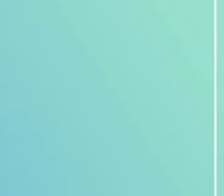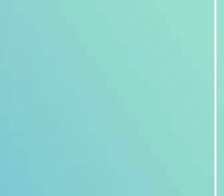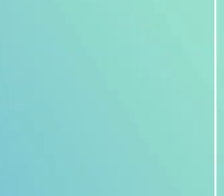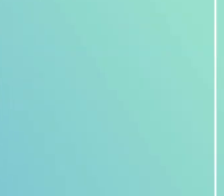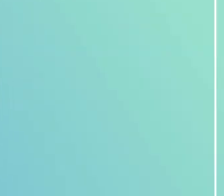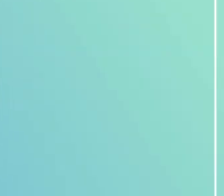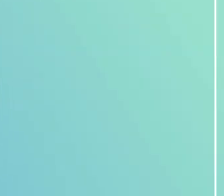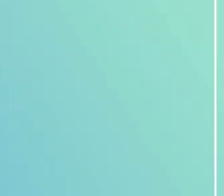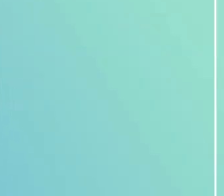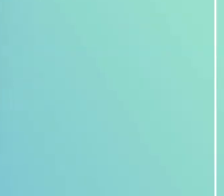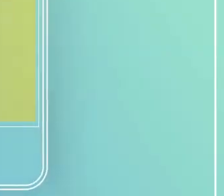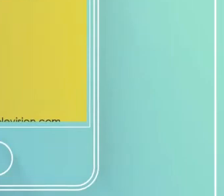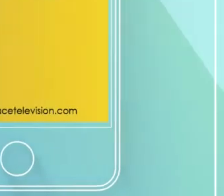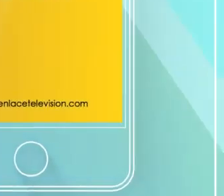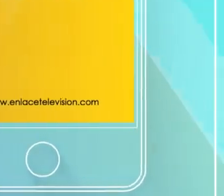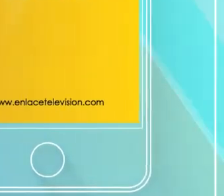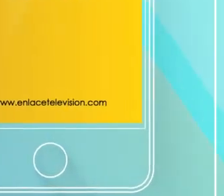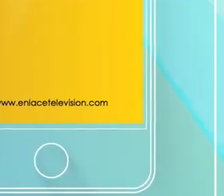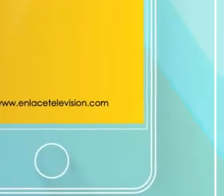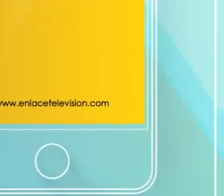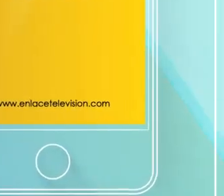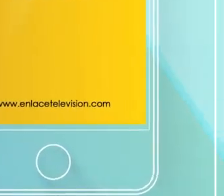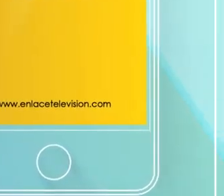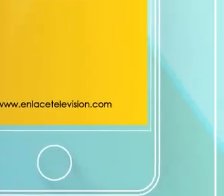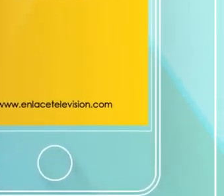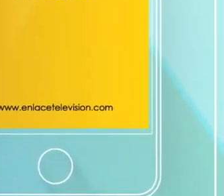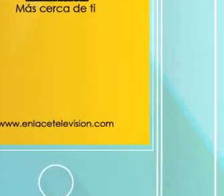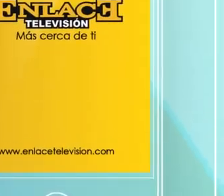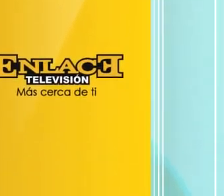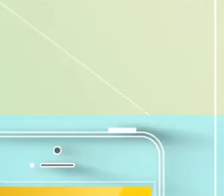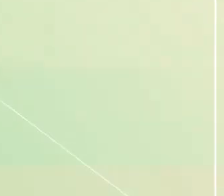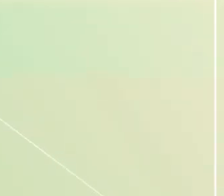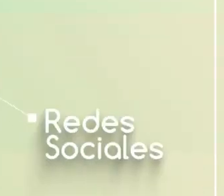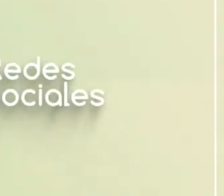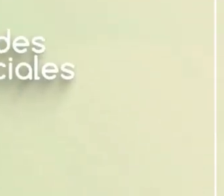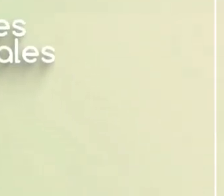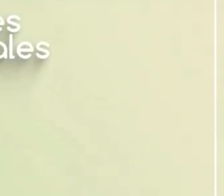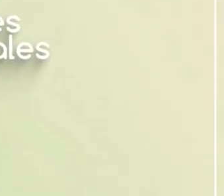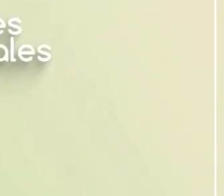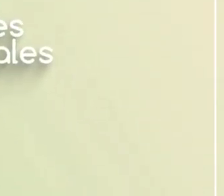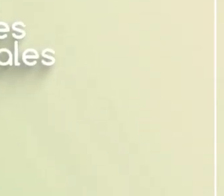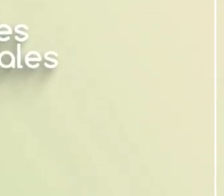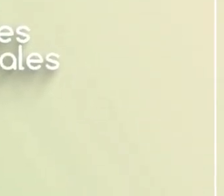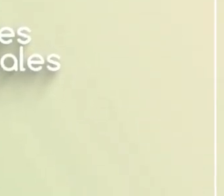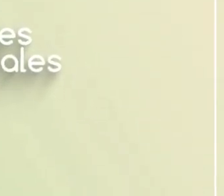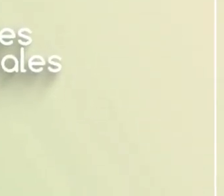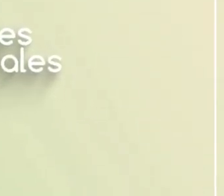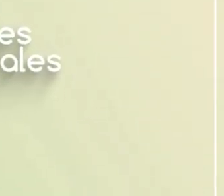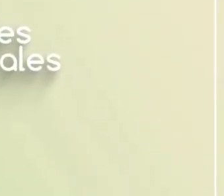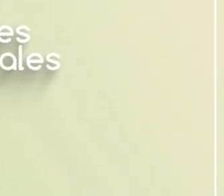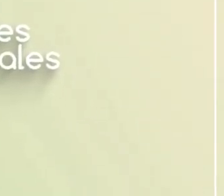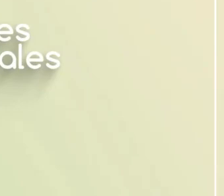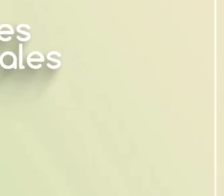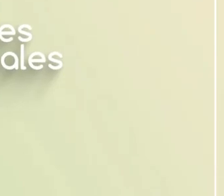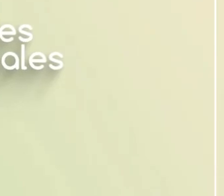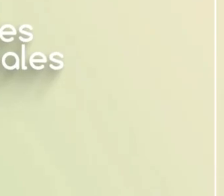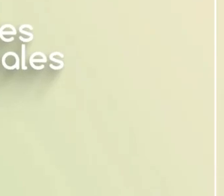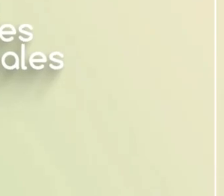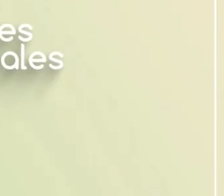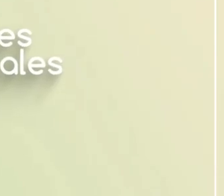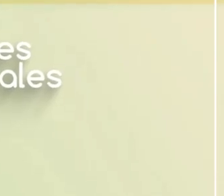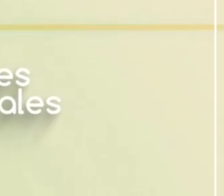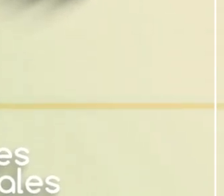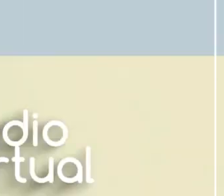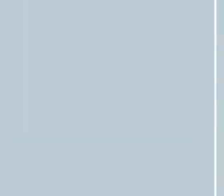Descarga y conoce la aplicación de Enlace Televisión en tu smartphone. Noticias locales y regionales. Conexión directa con nuestras redes